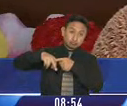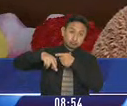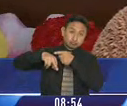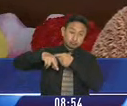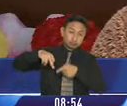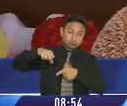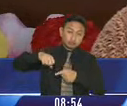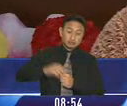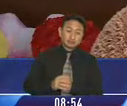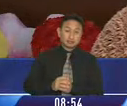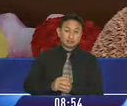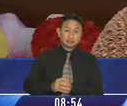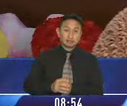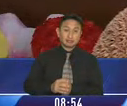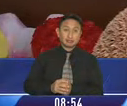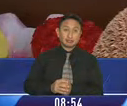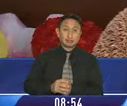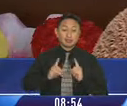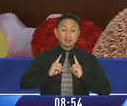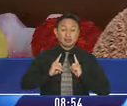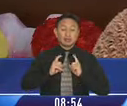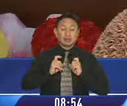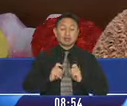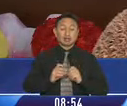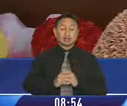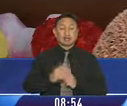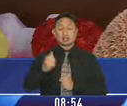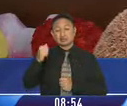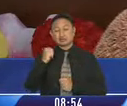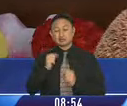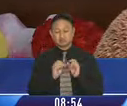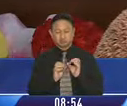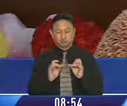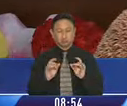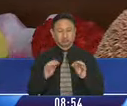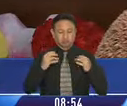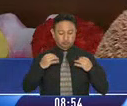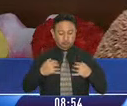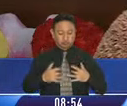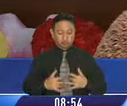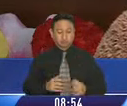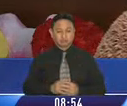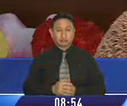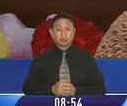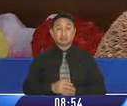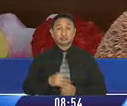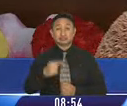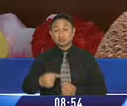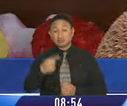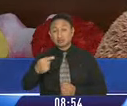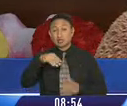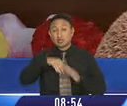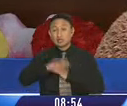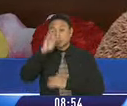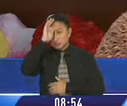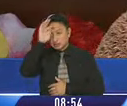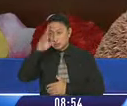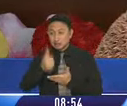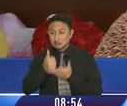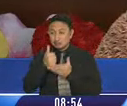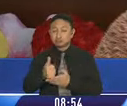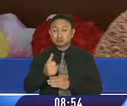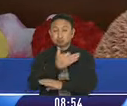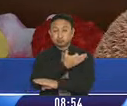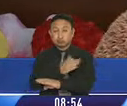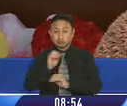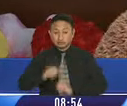tumor crecía en la otra, sus pulmones con metástasis. Ver que mi hijo cada mes se internaba en un hospital a recibir